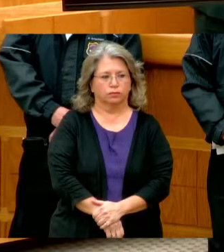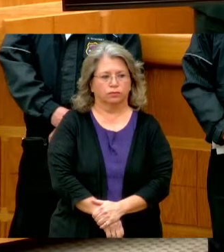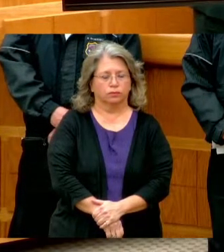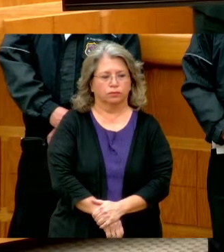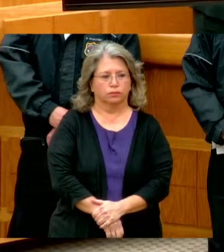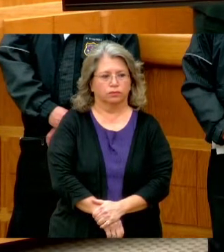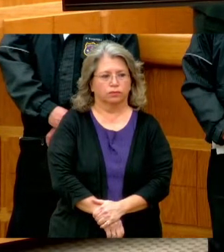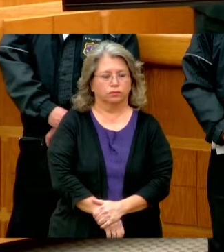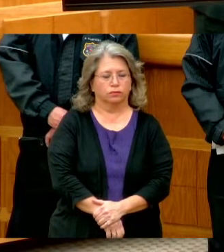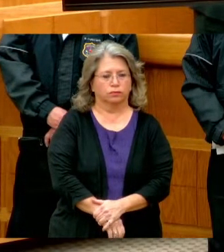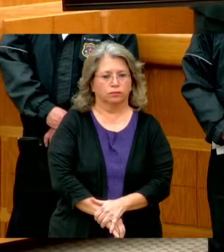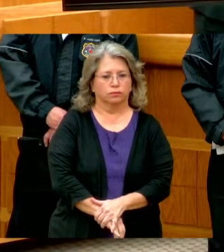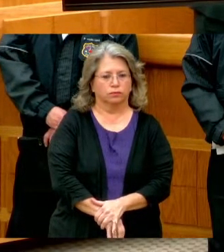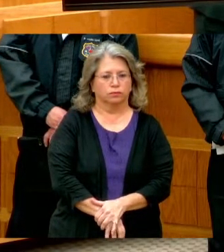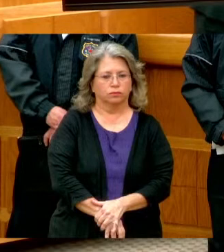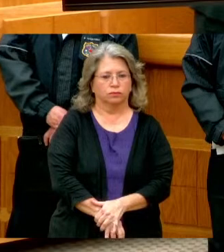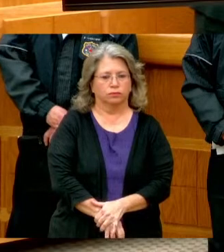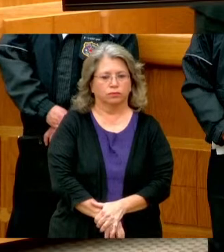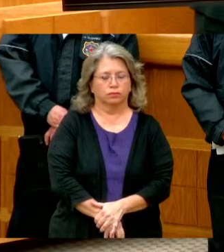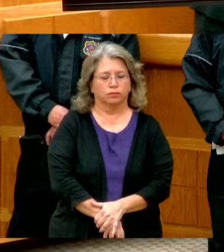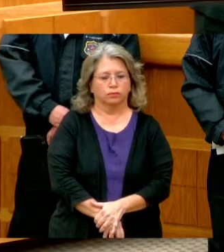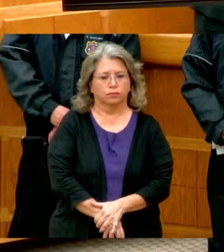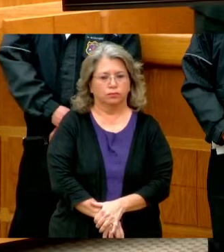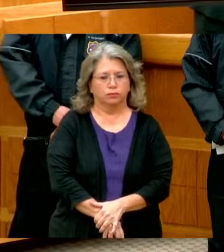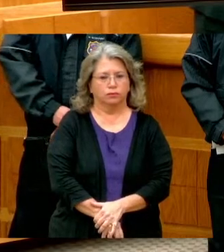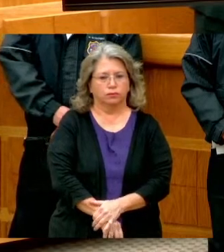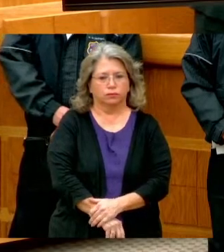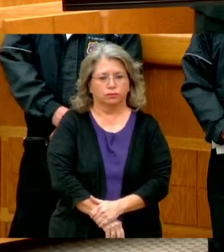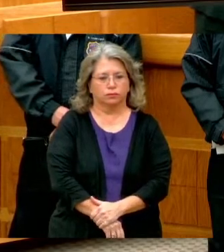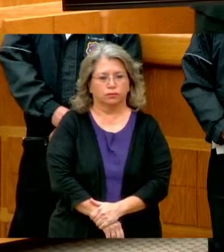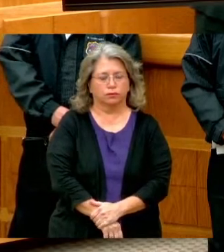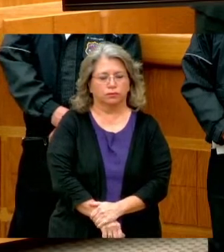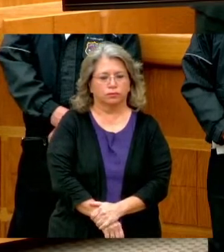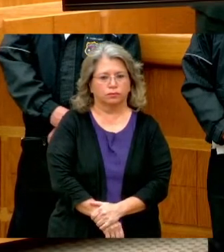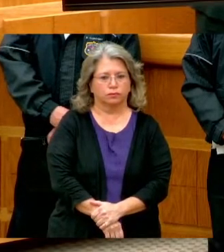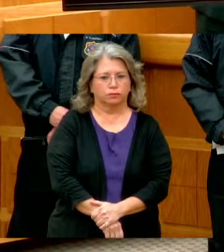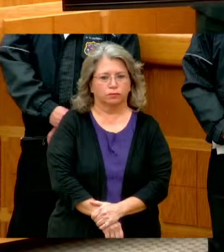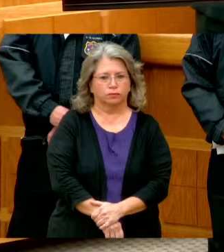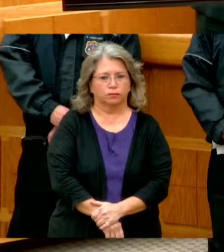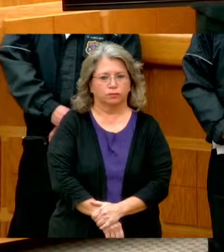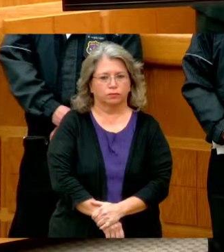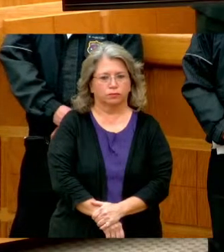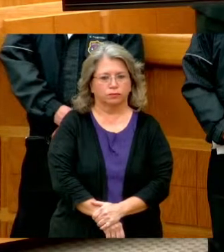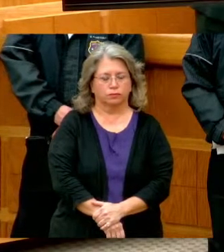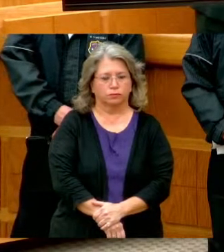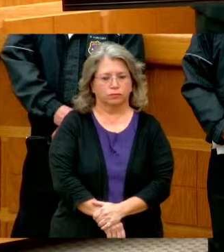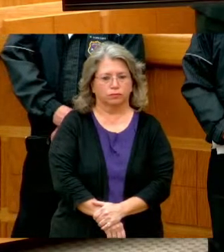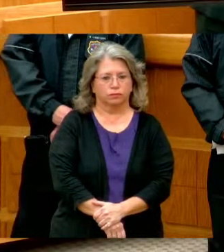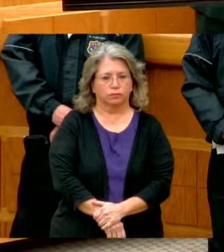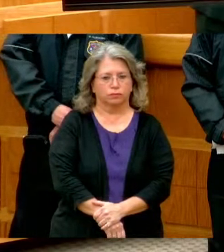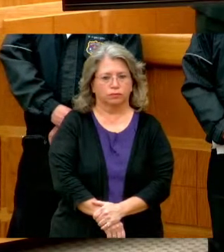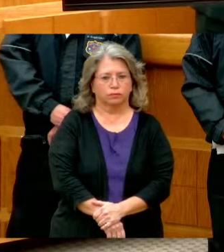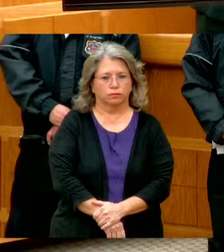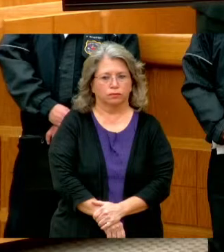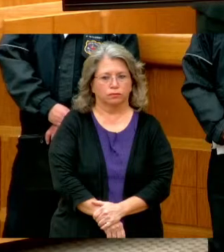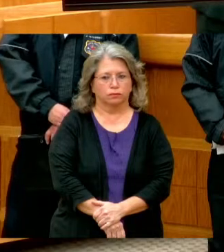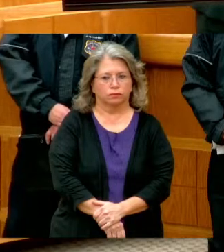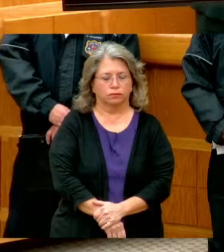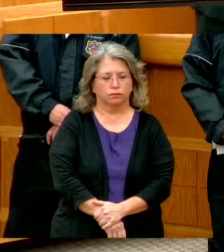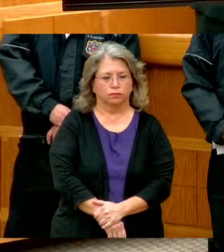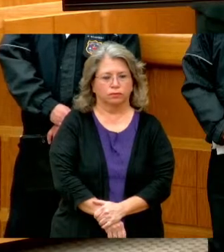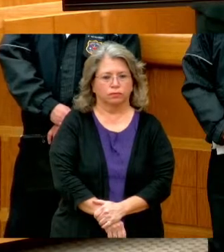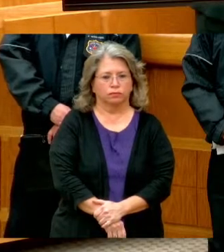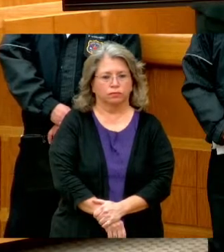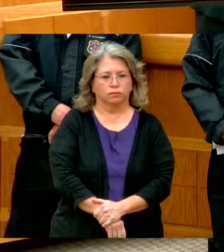la inscripción para registrarse en línea o en persona y el papel que jugará el Departamento de Bomberos de Corpus Christi para vacunar a las personas